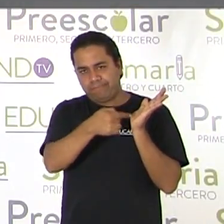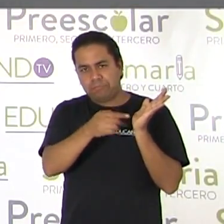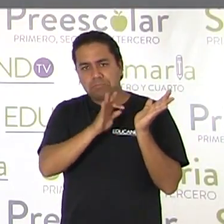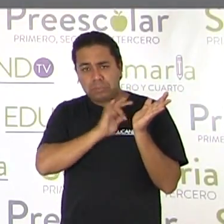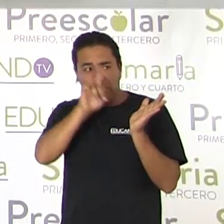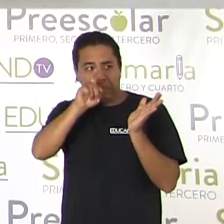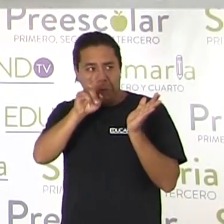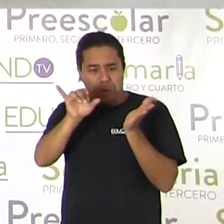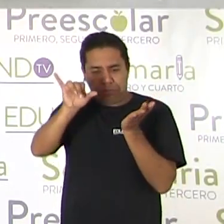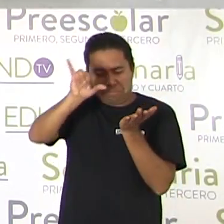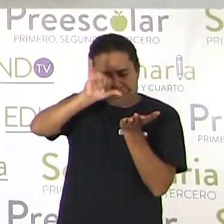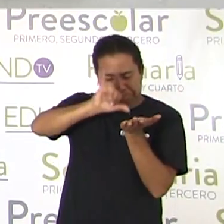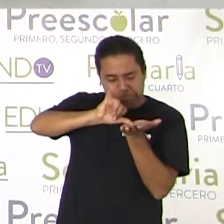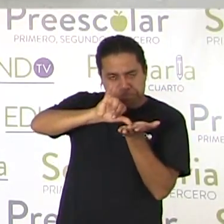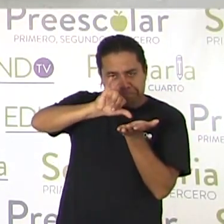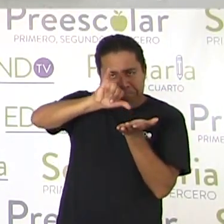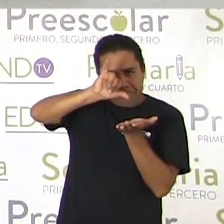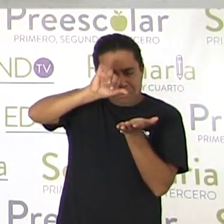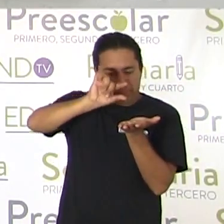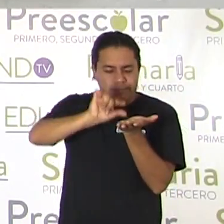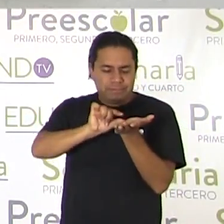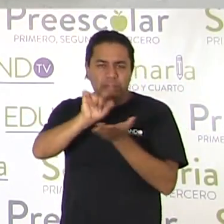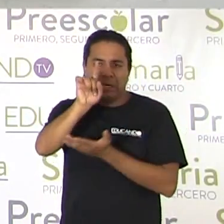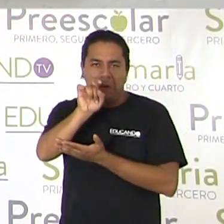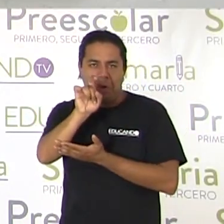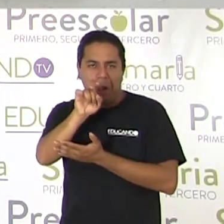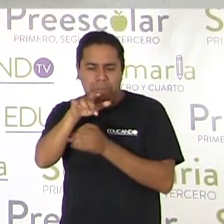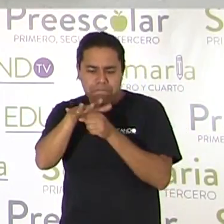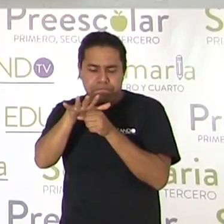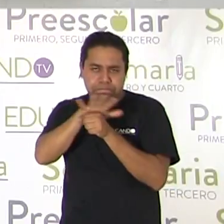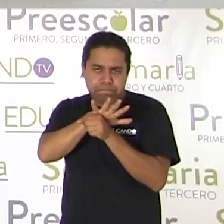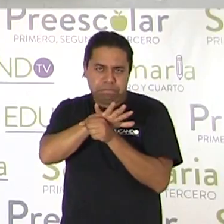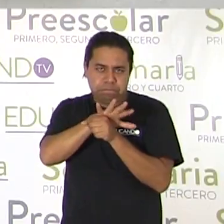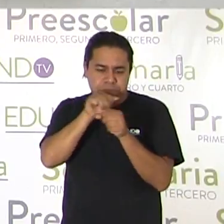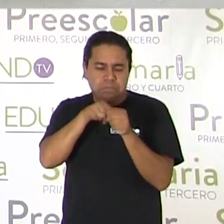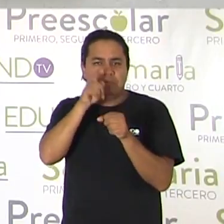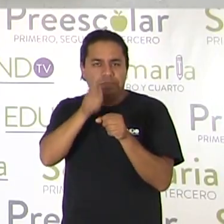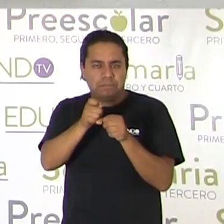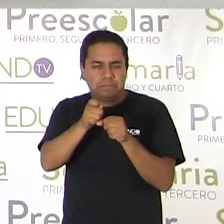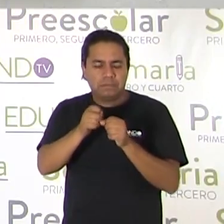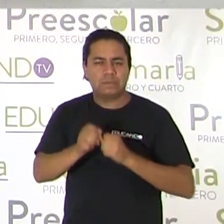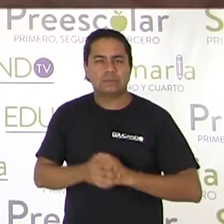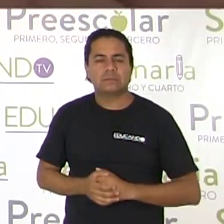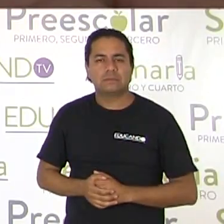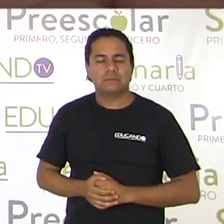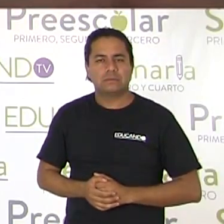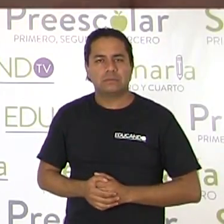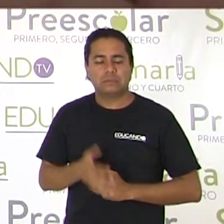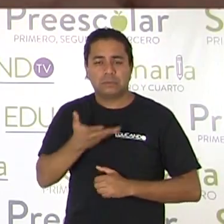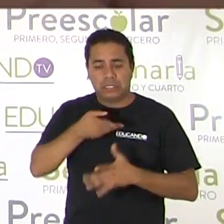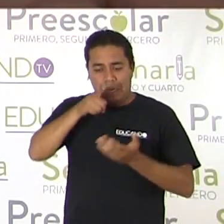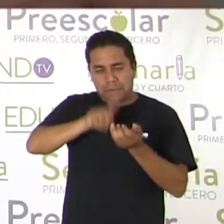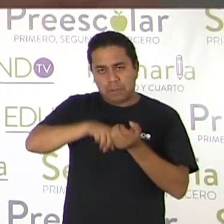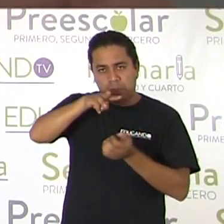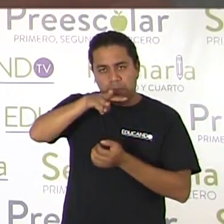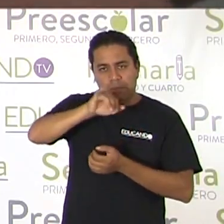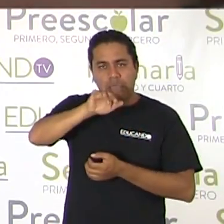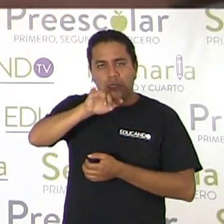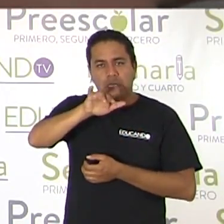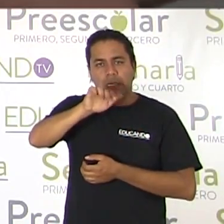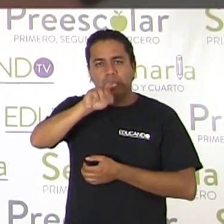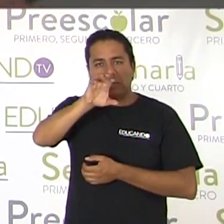agua, y una vez que le echemos agua, ahí estaríamos representando un mililitro de agua,